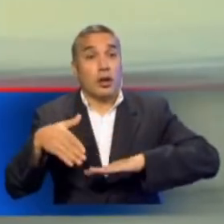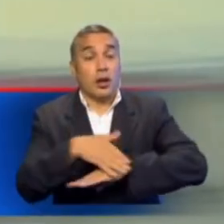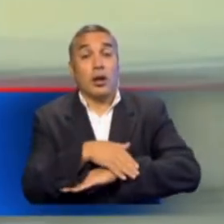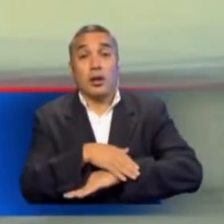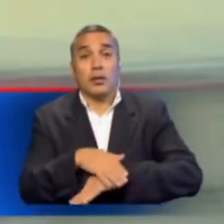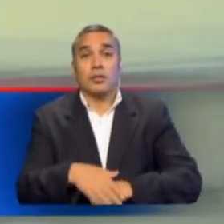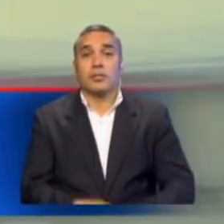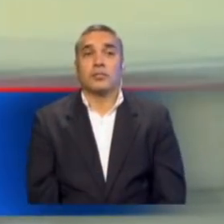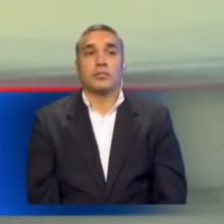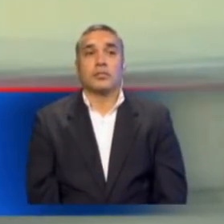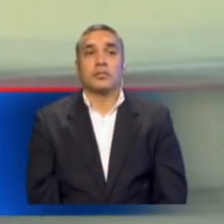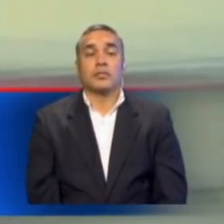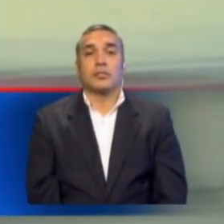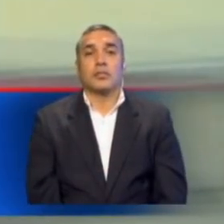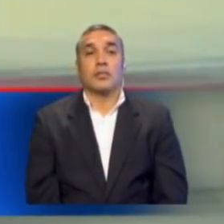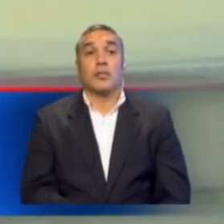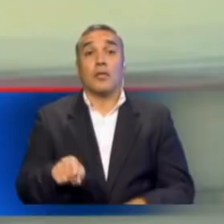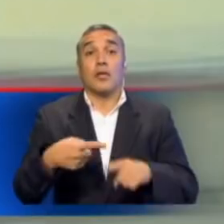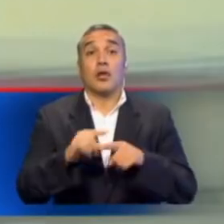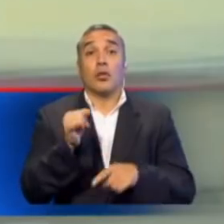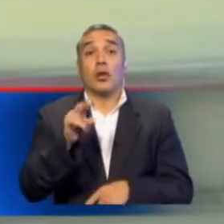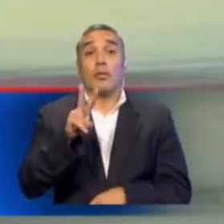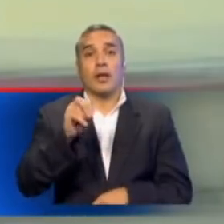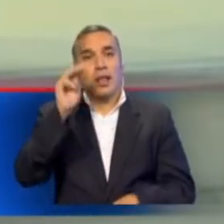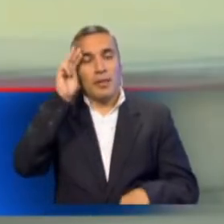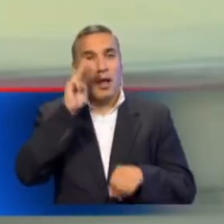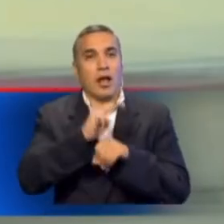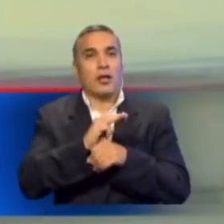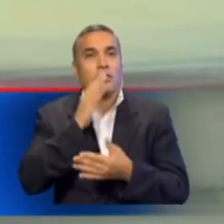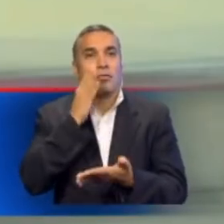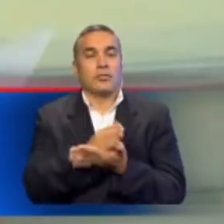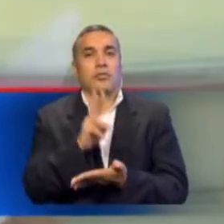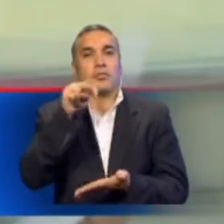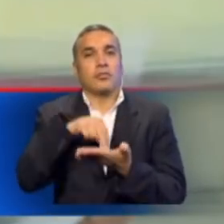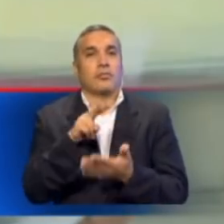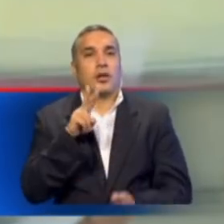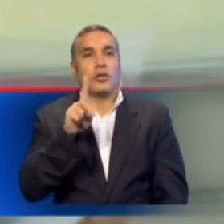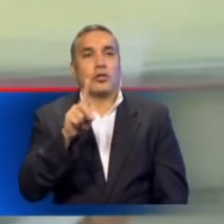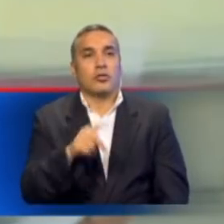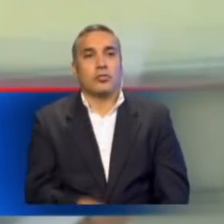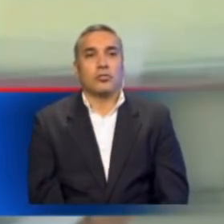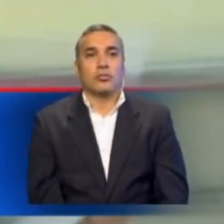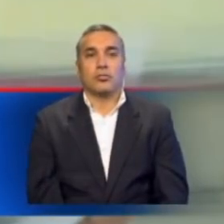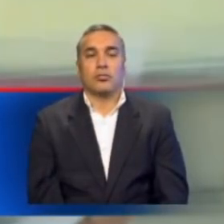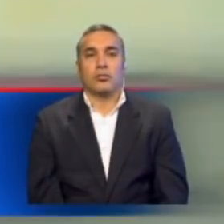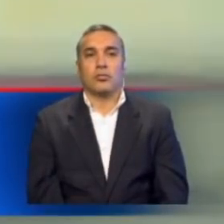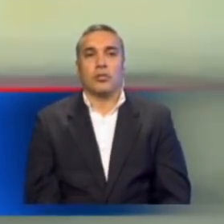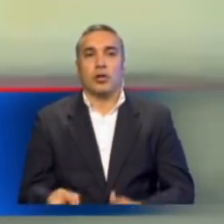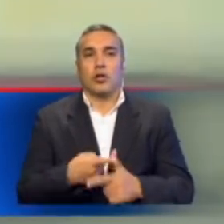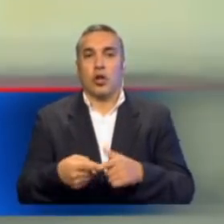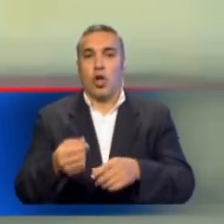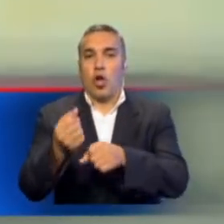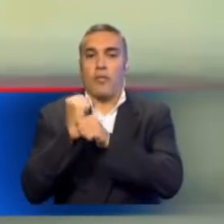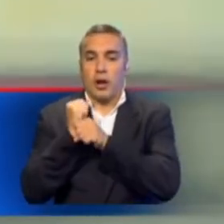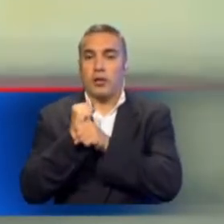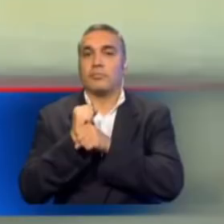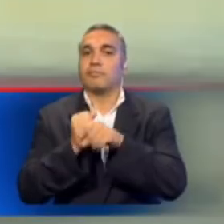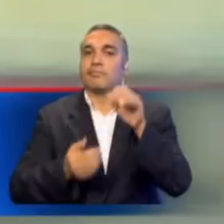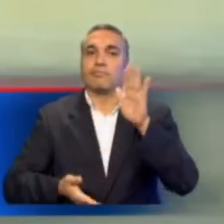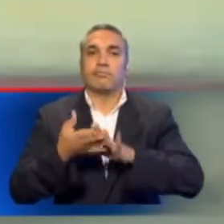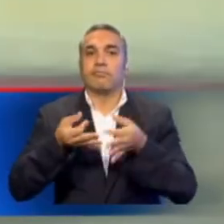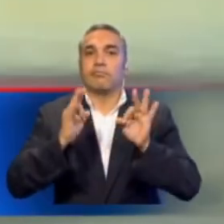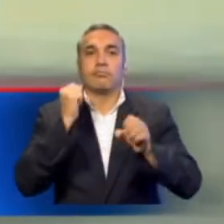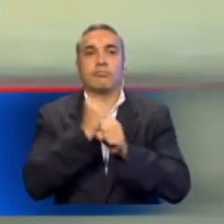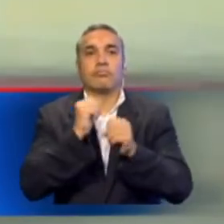la vigencia del estado de excepción hasta el jueves 20 de mayo del 2021. Se adopta de manera obligatoria la modalidad